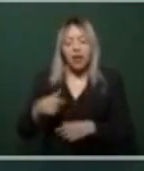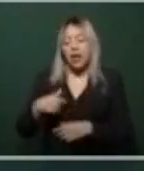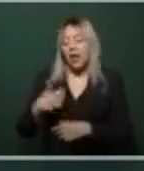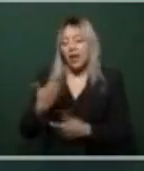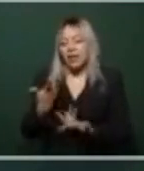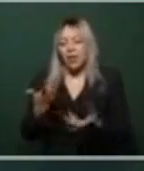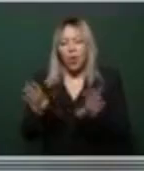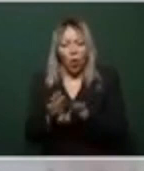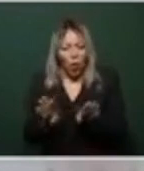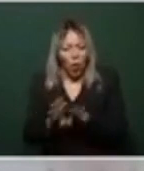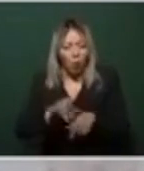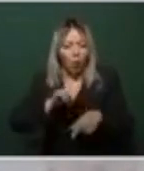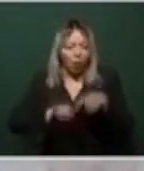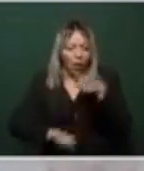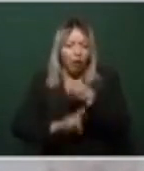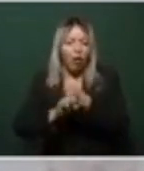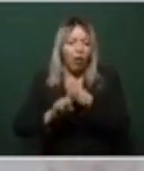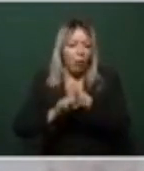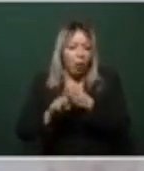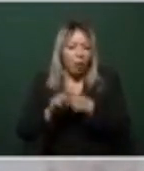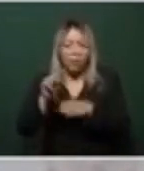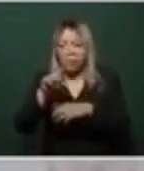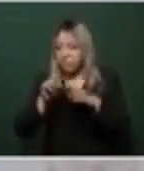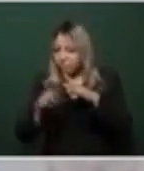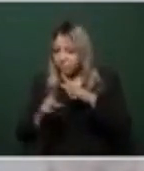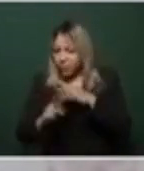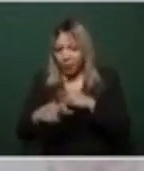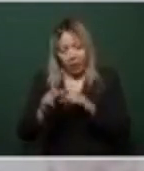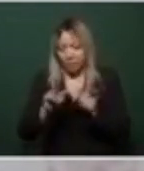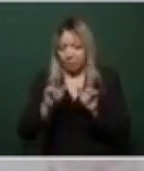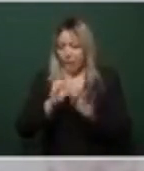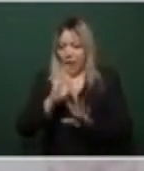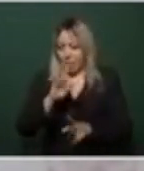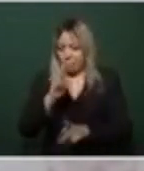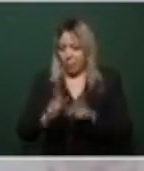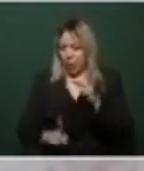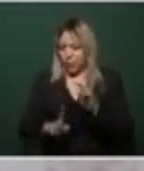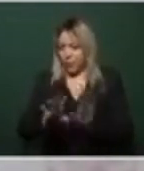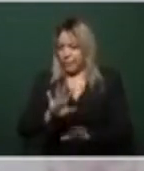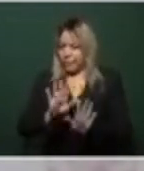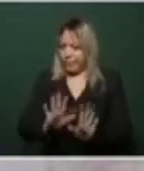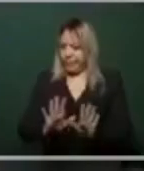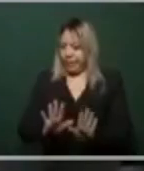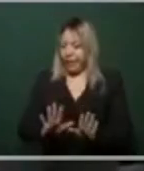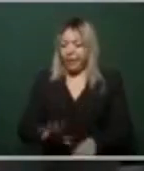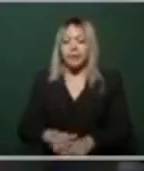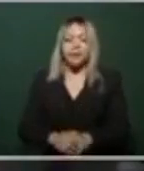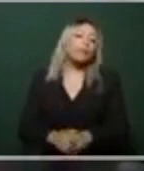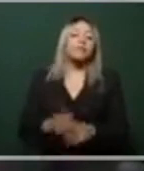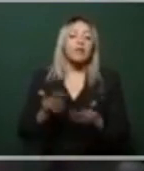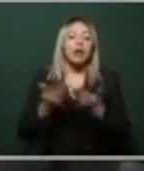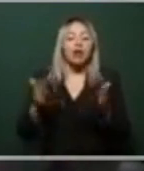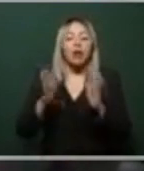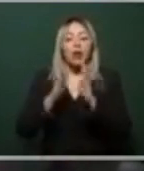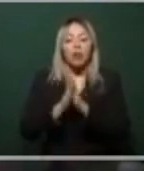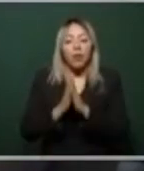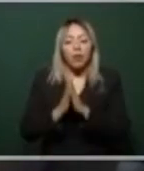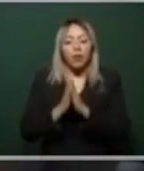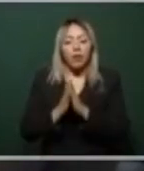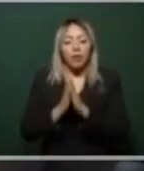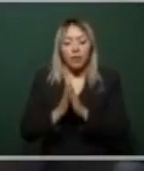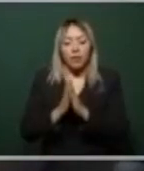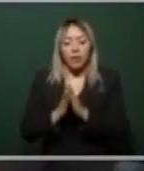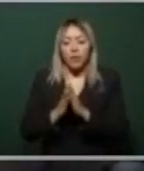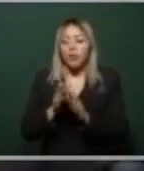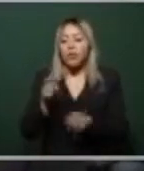migratorio, pero hasta ahí la dejo, ¿no? Pero ya estamos buscando. Bueno, ahora sí,